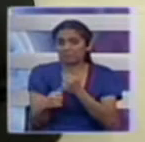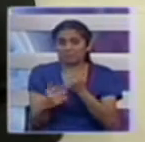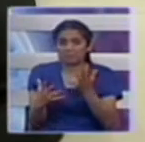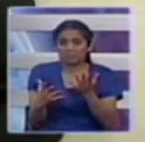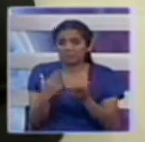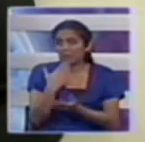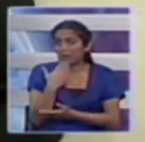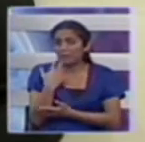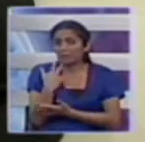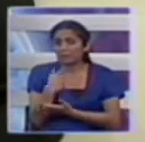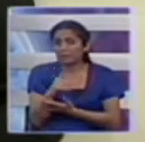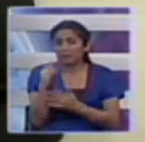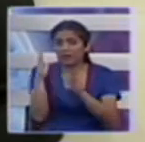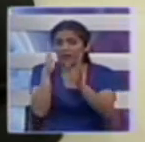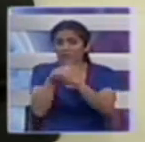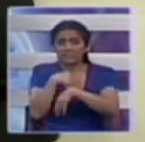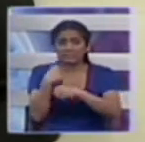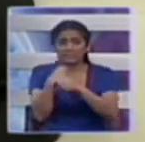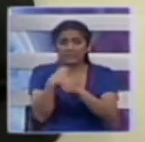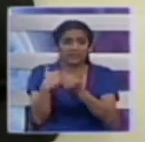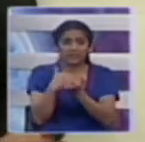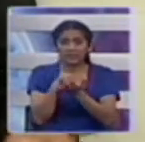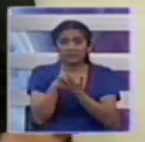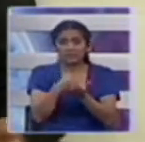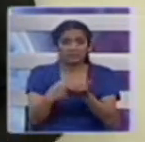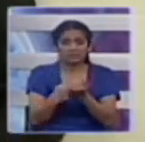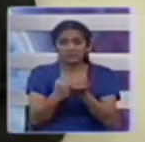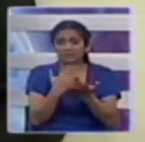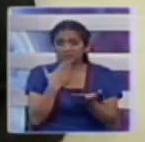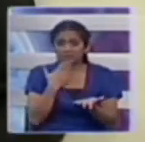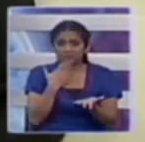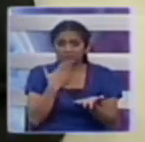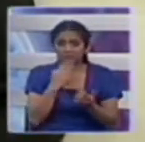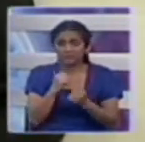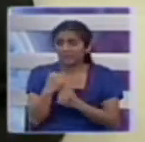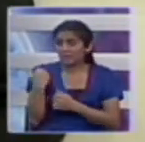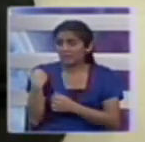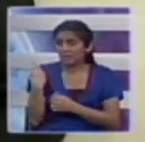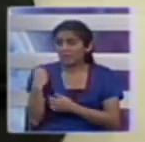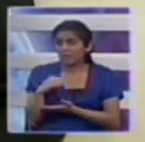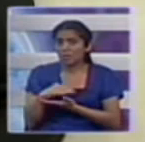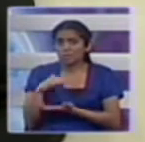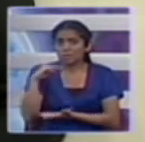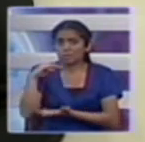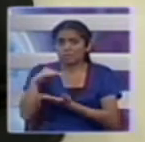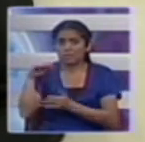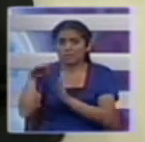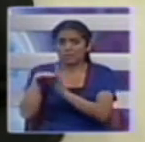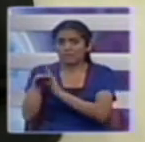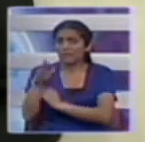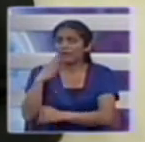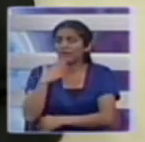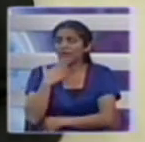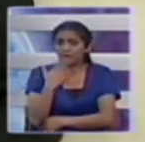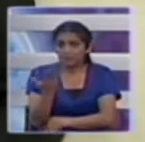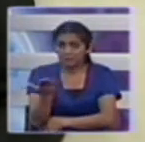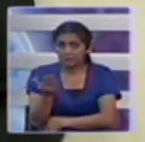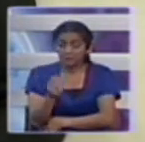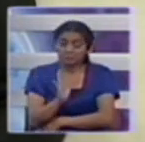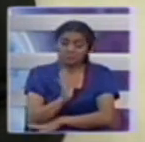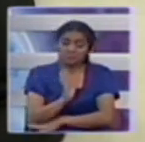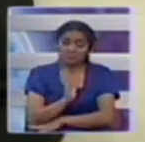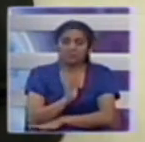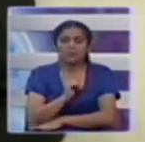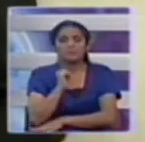fortunas, digamos, no justificadas y que coinciden precisamente con las épocas de contratación del metro, pero eso